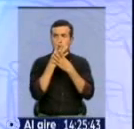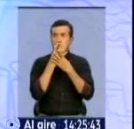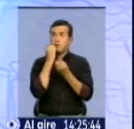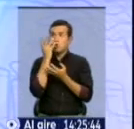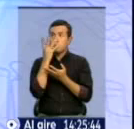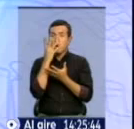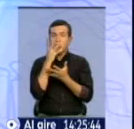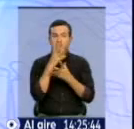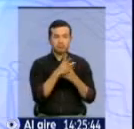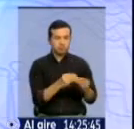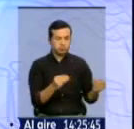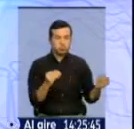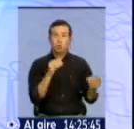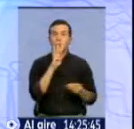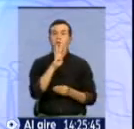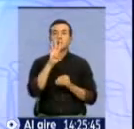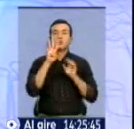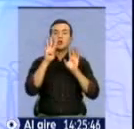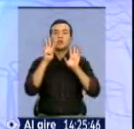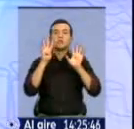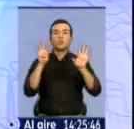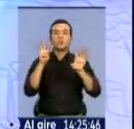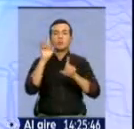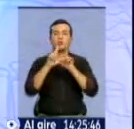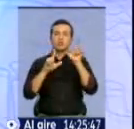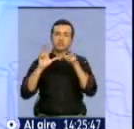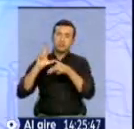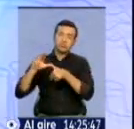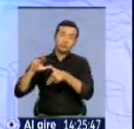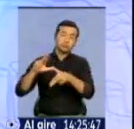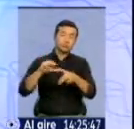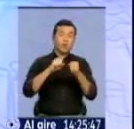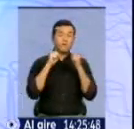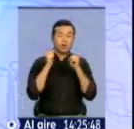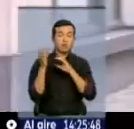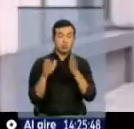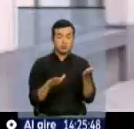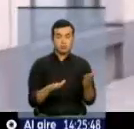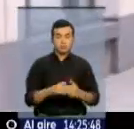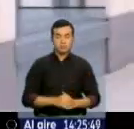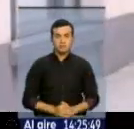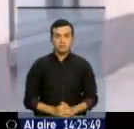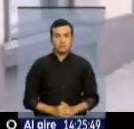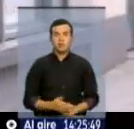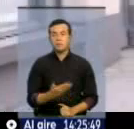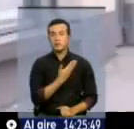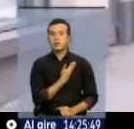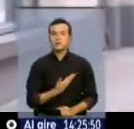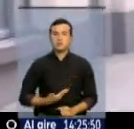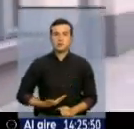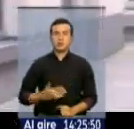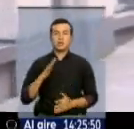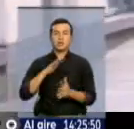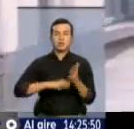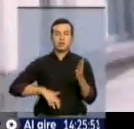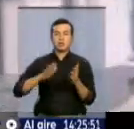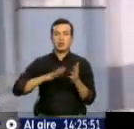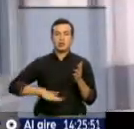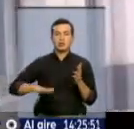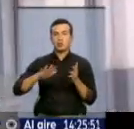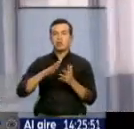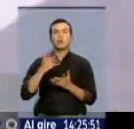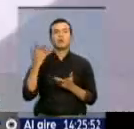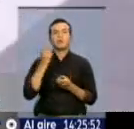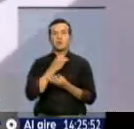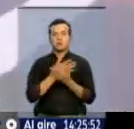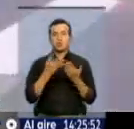que 49 personas mueren en Vietnam por el tifón Damri. El presidente de la Generalidad de Cataluña, Carles